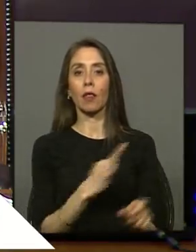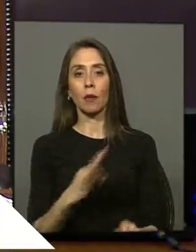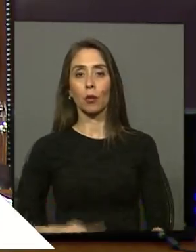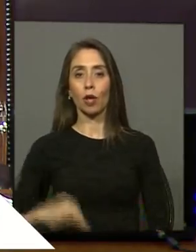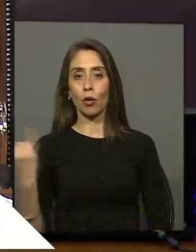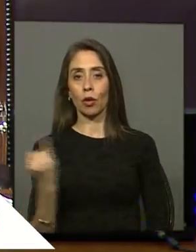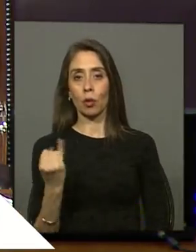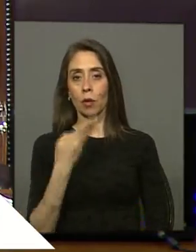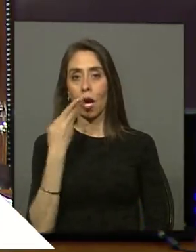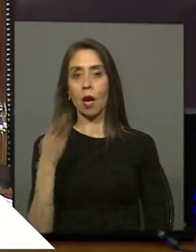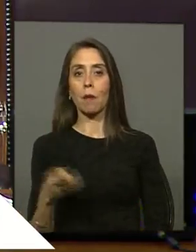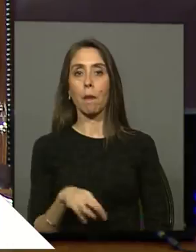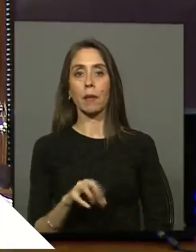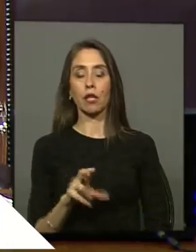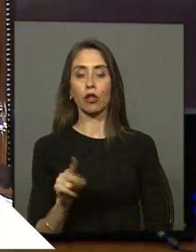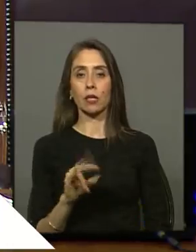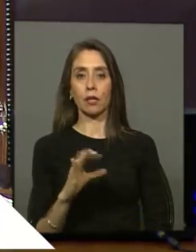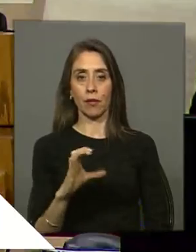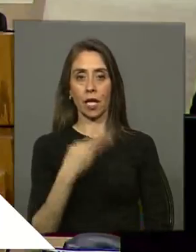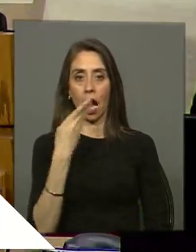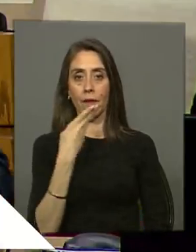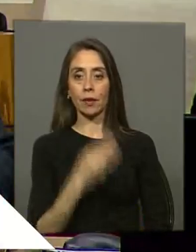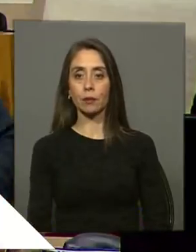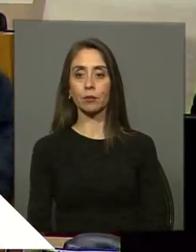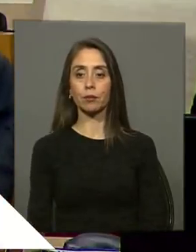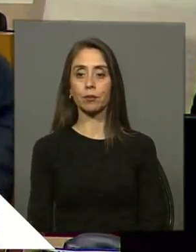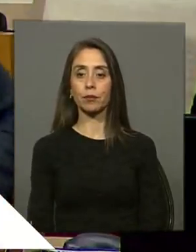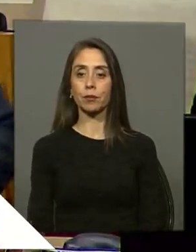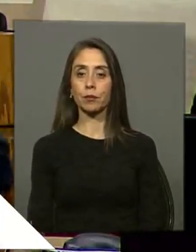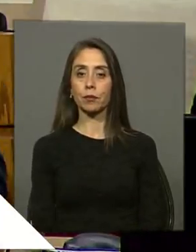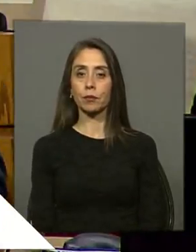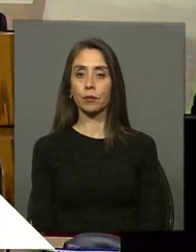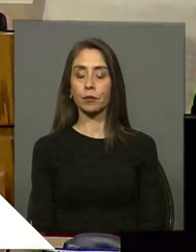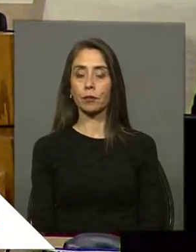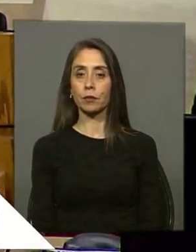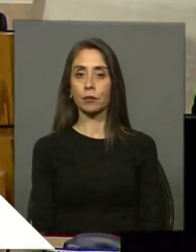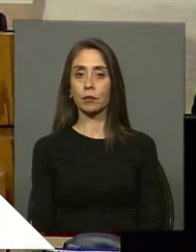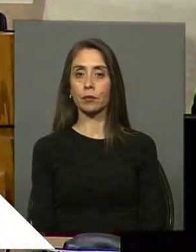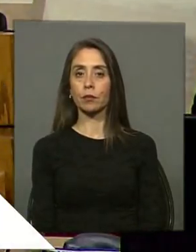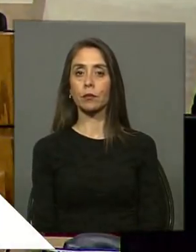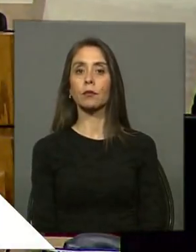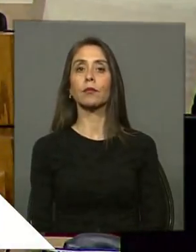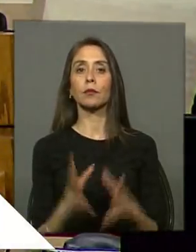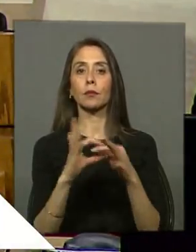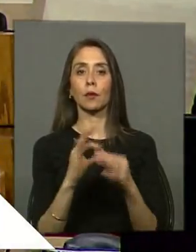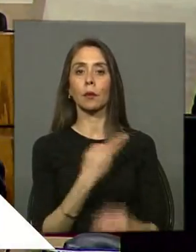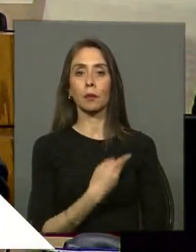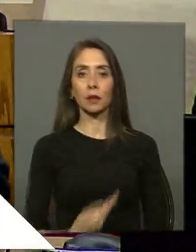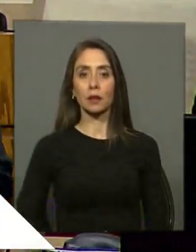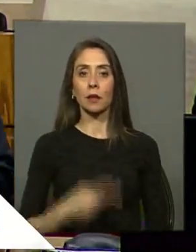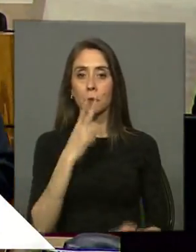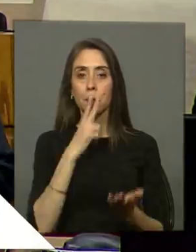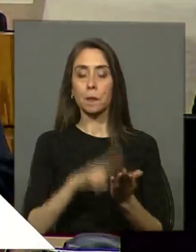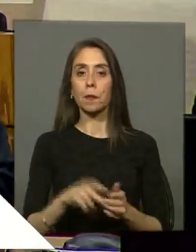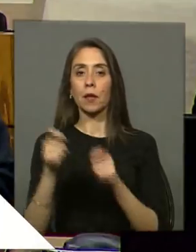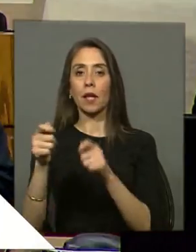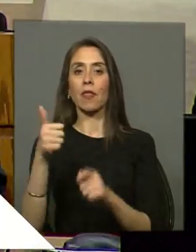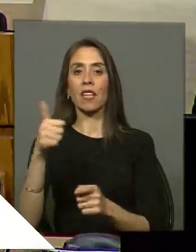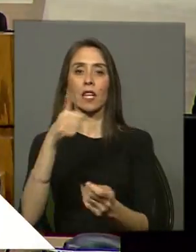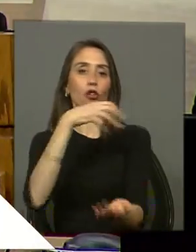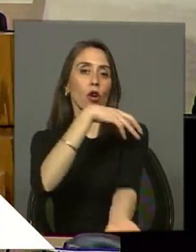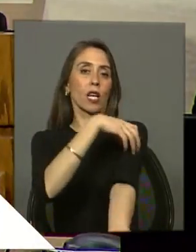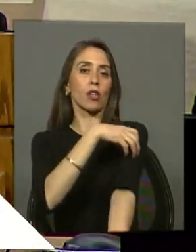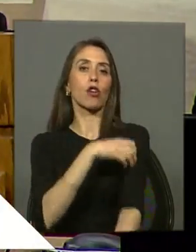palabra al diputado Miosich diputado tiene la palabra muchas gracias presidente me gustaría oficiar al director regional del Serviu a